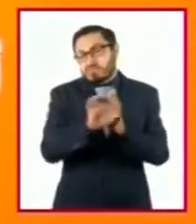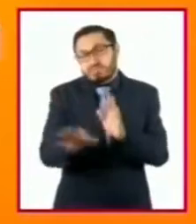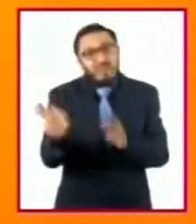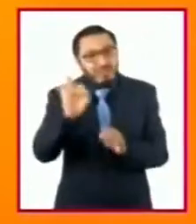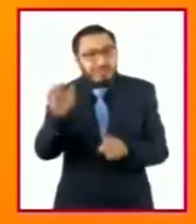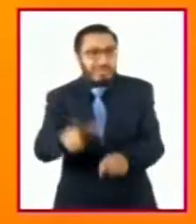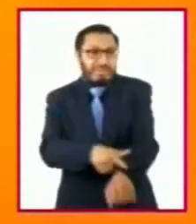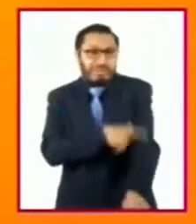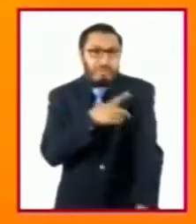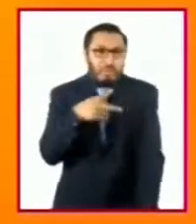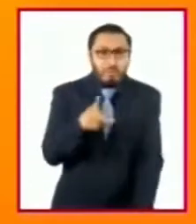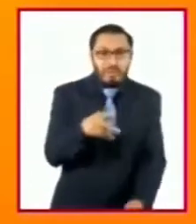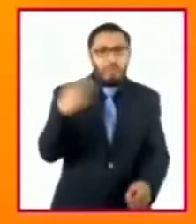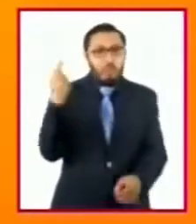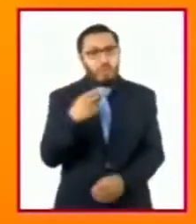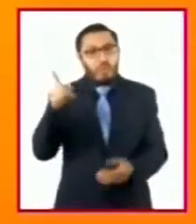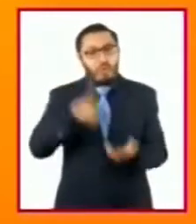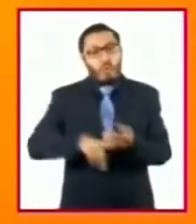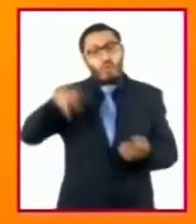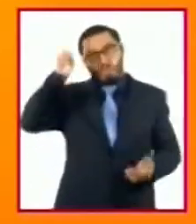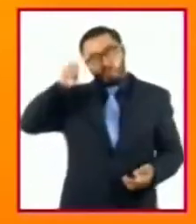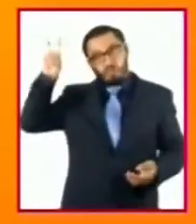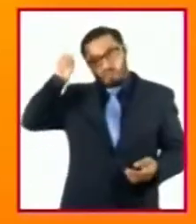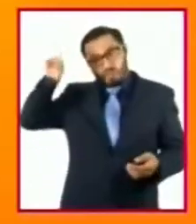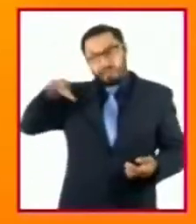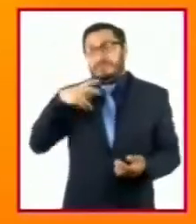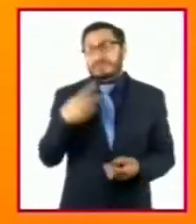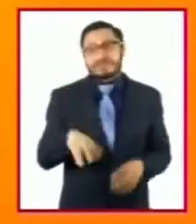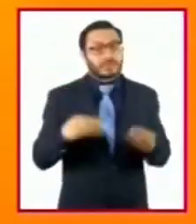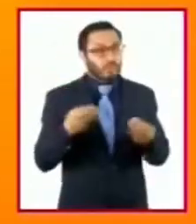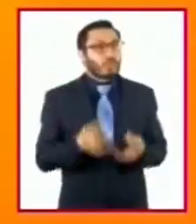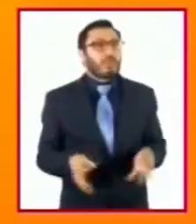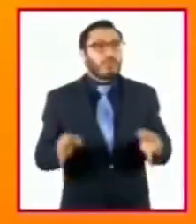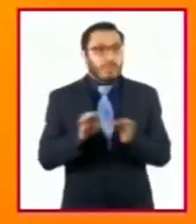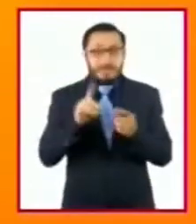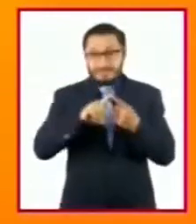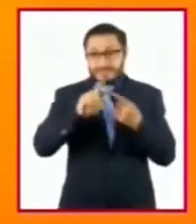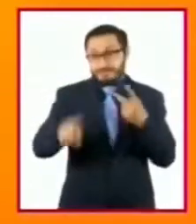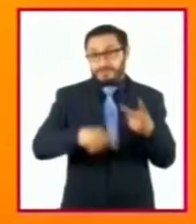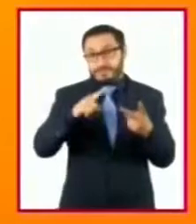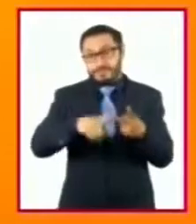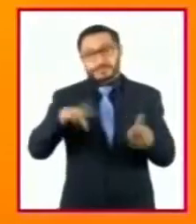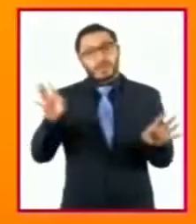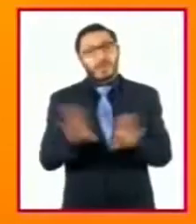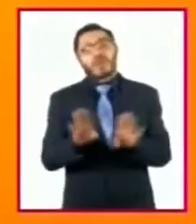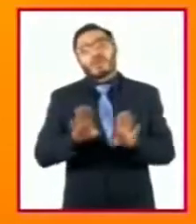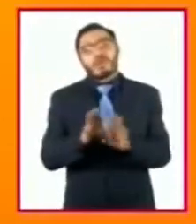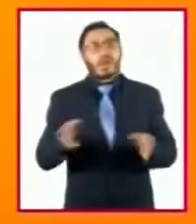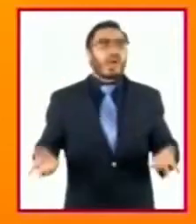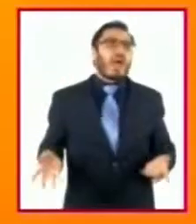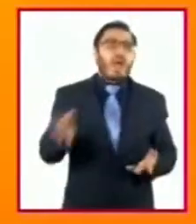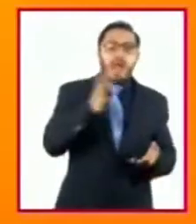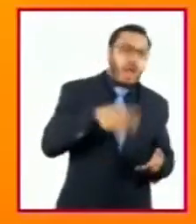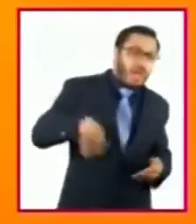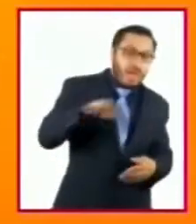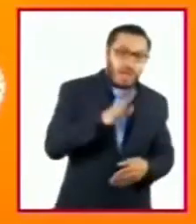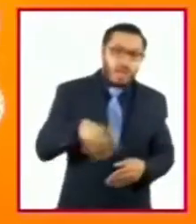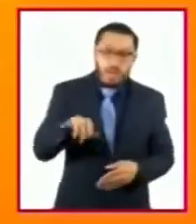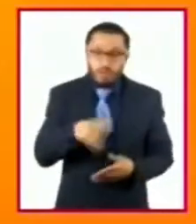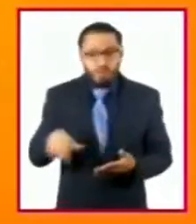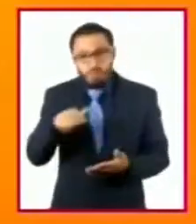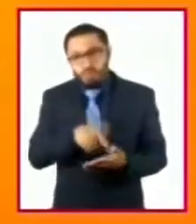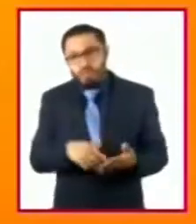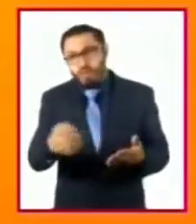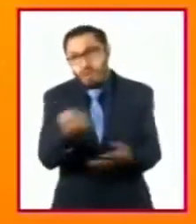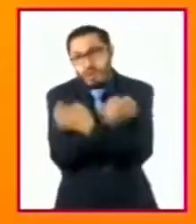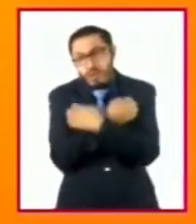necesariamente necesitas soñar, primero. Después es acercarte a los lugares educativos,